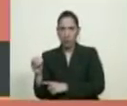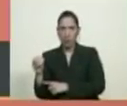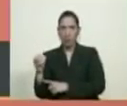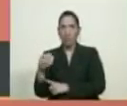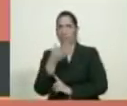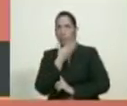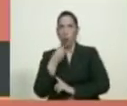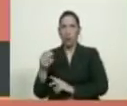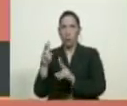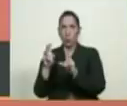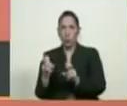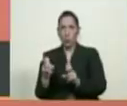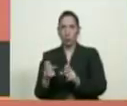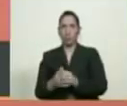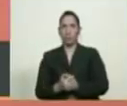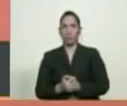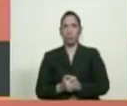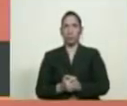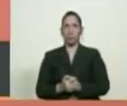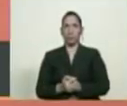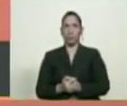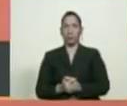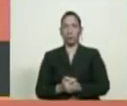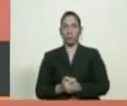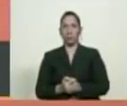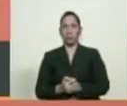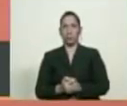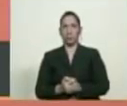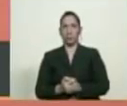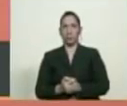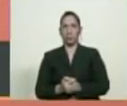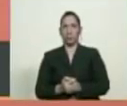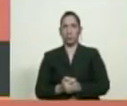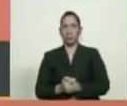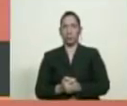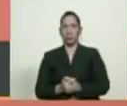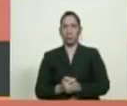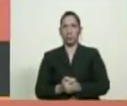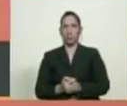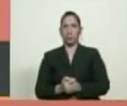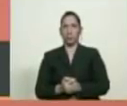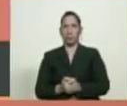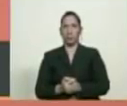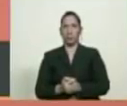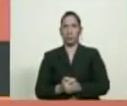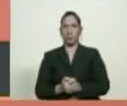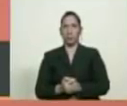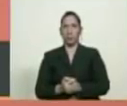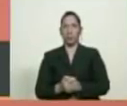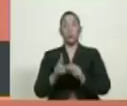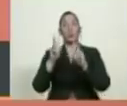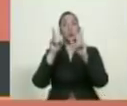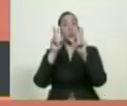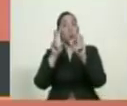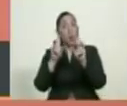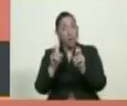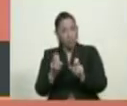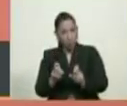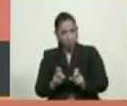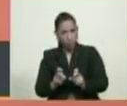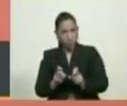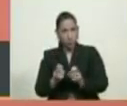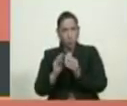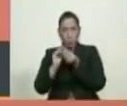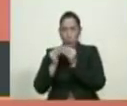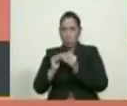soberanos, perdón, 50 bolívares soberanos, y ahora van a cobrar 1.800 bolívares soberanos, implica un nuevo ajuste relacionado